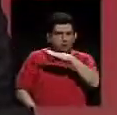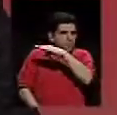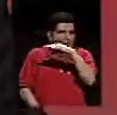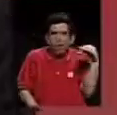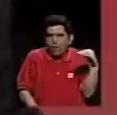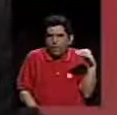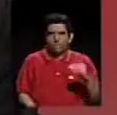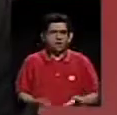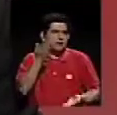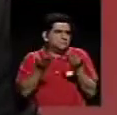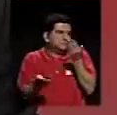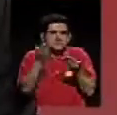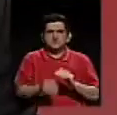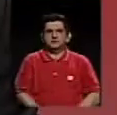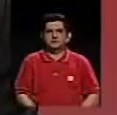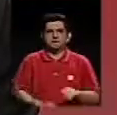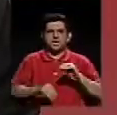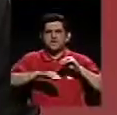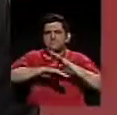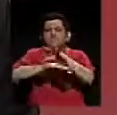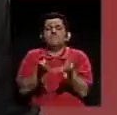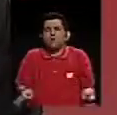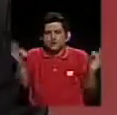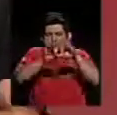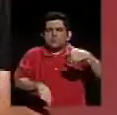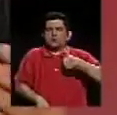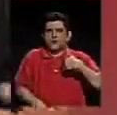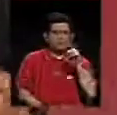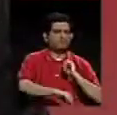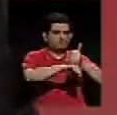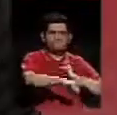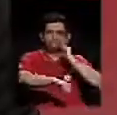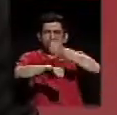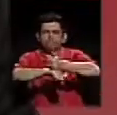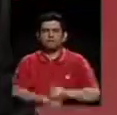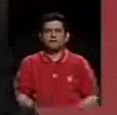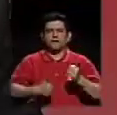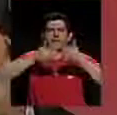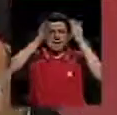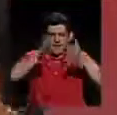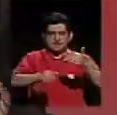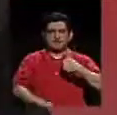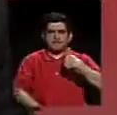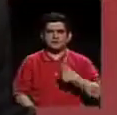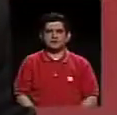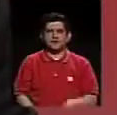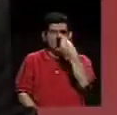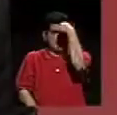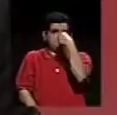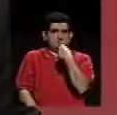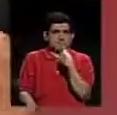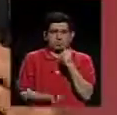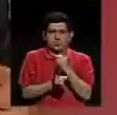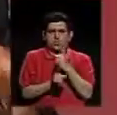grupos, digamos, de influencia importante, que determinan también qué candidatos son los que tienen el perfil